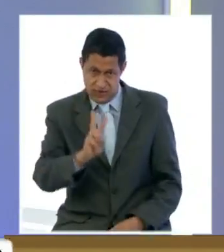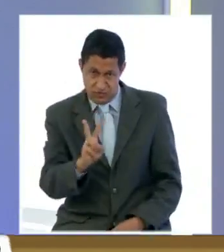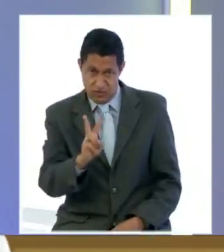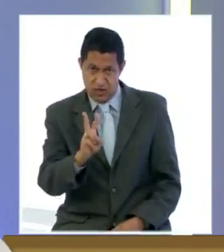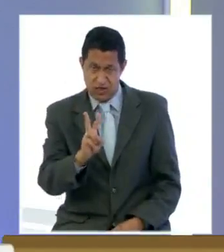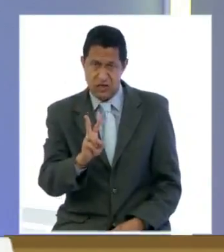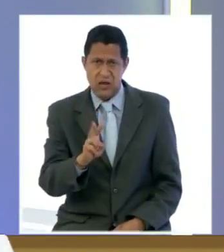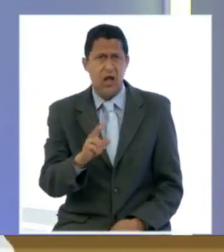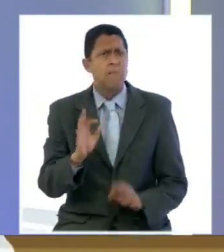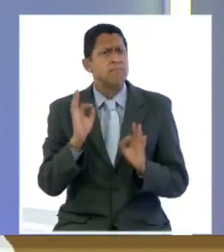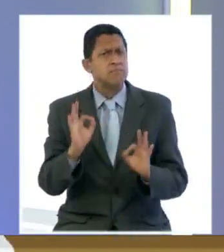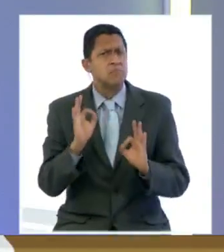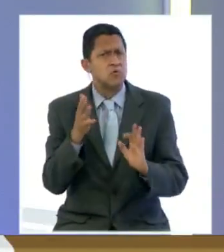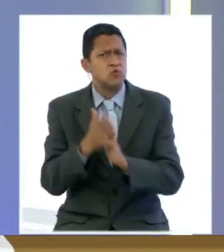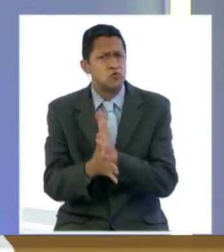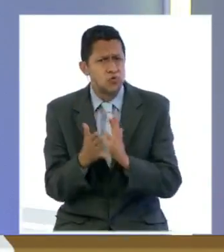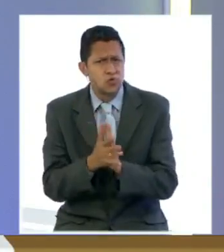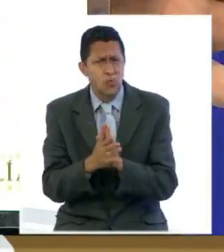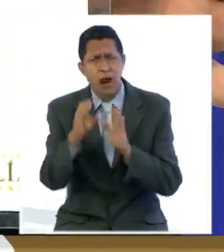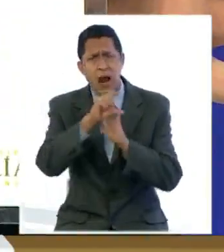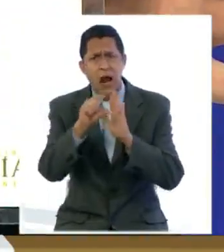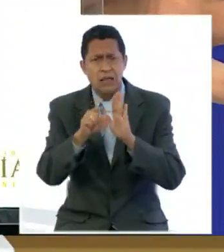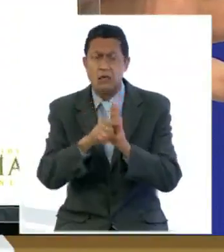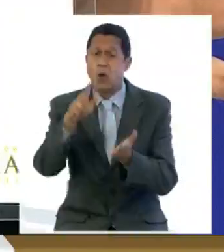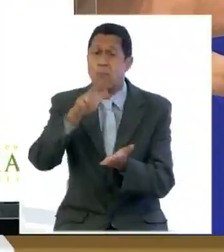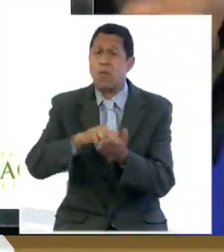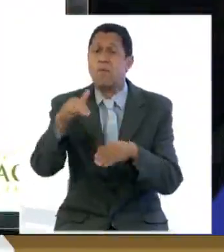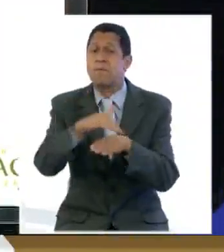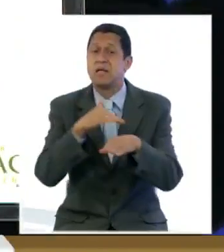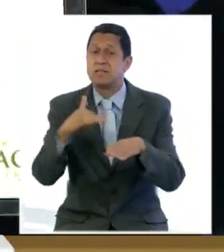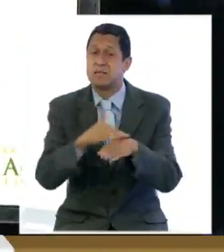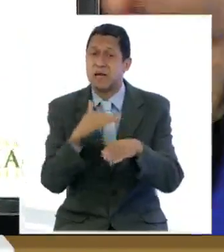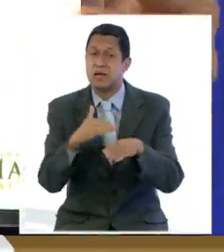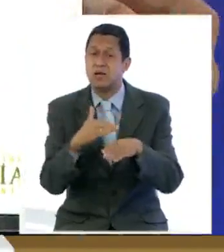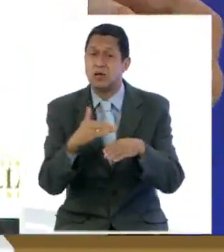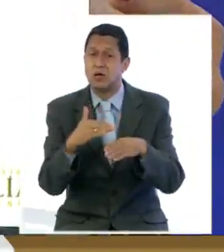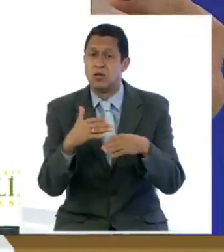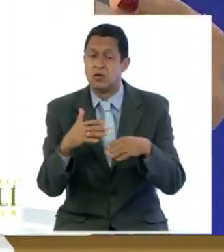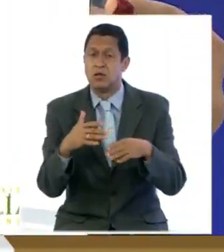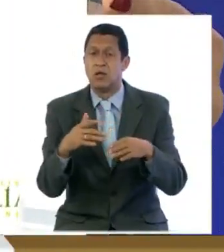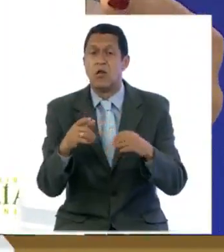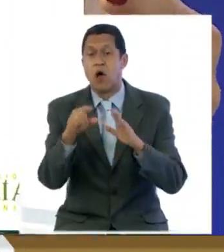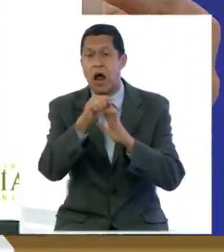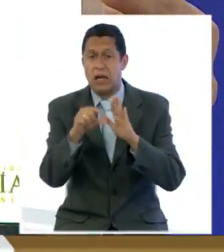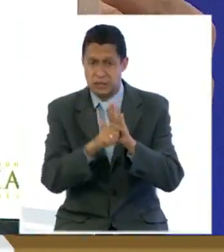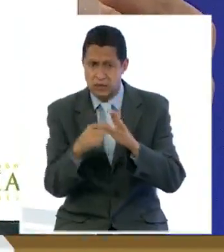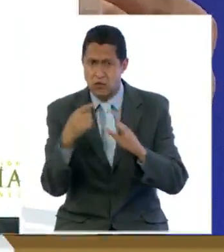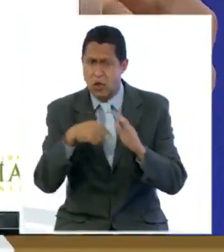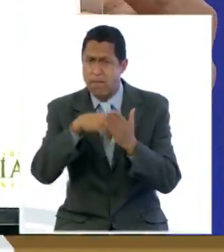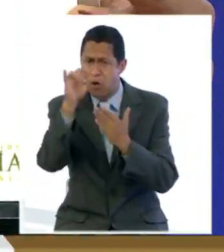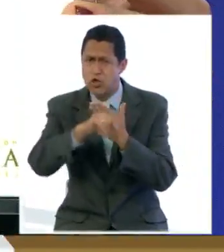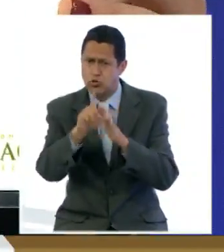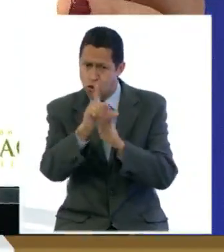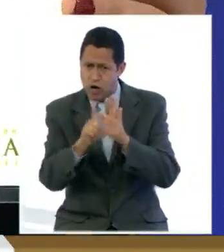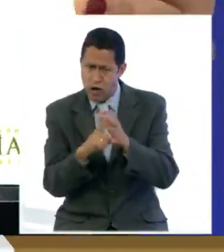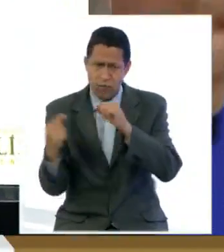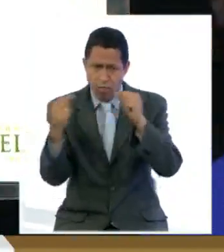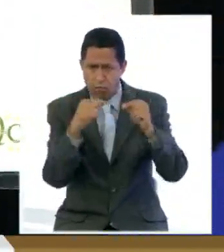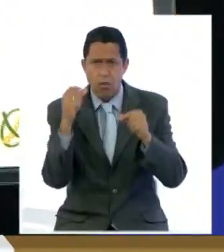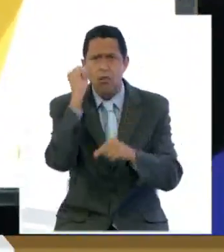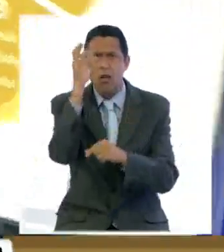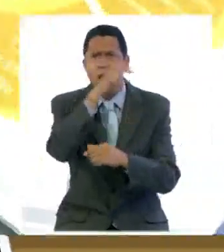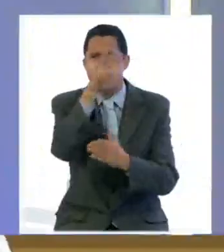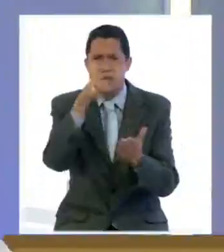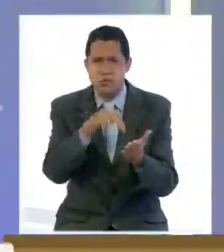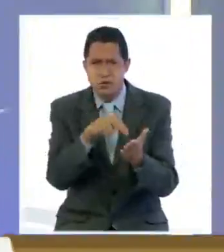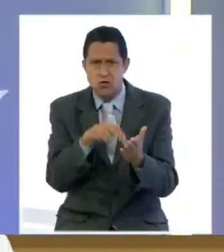Venezuela, precisamente sobre el artículo aprobado por el Ministerio de Educación y también los artículos y el proyecto de ley que se discutió en la Asamblea Nacional.